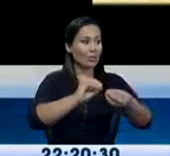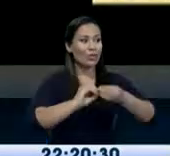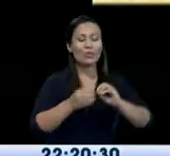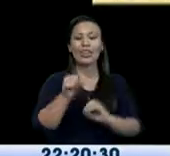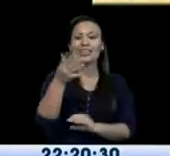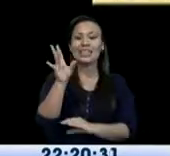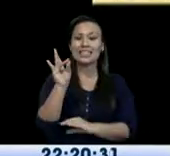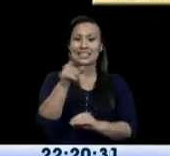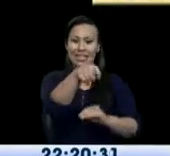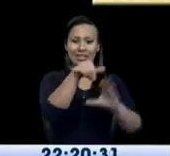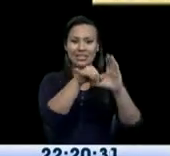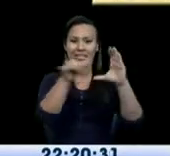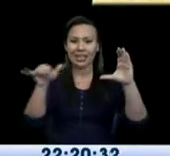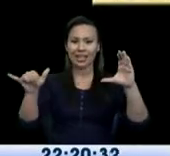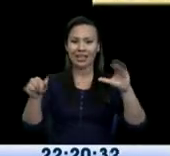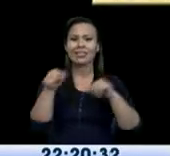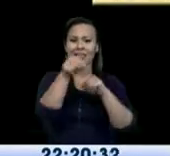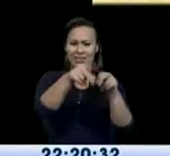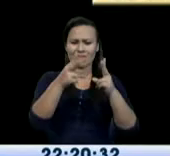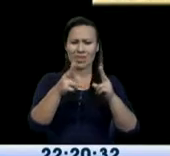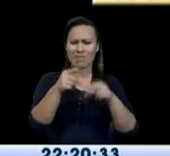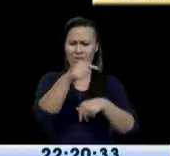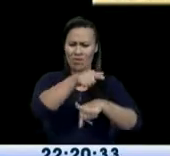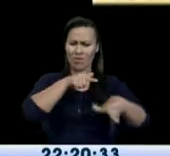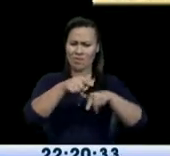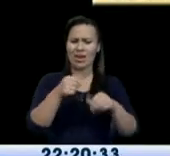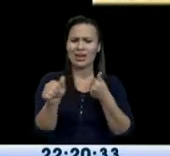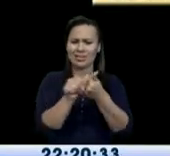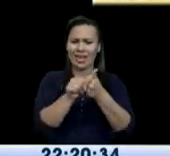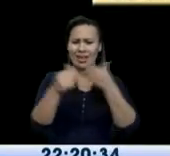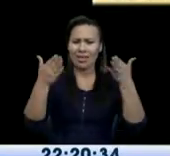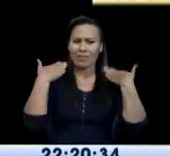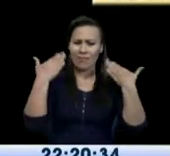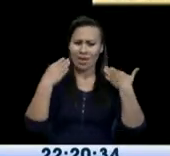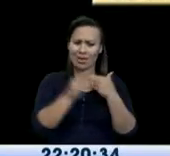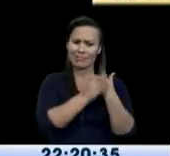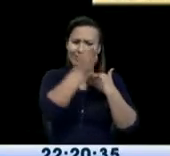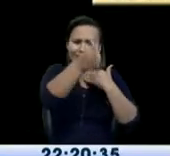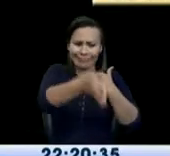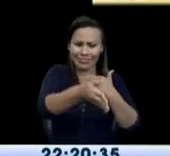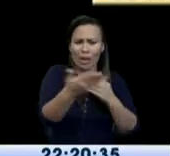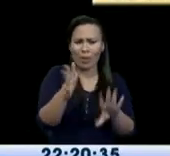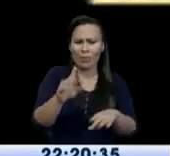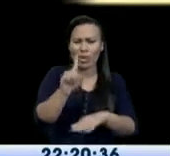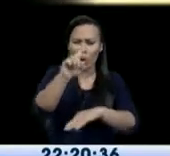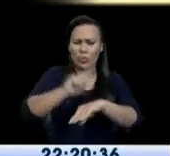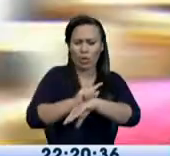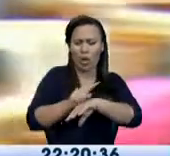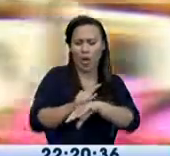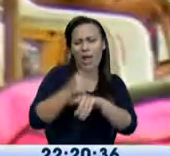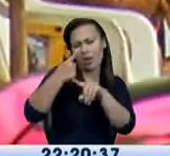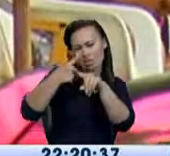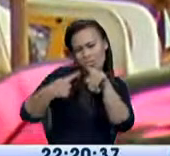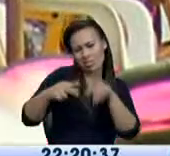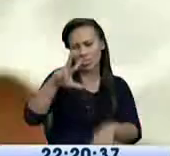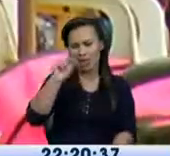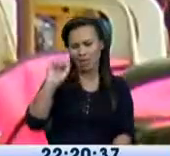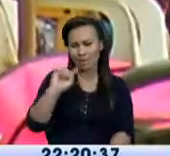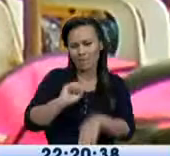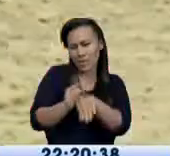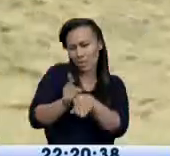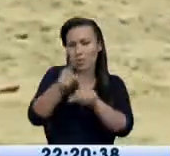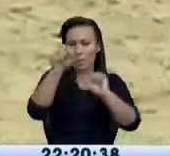vía General Villamil, a 115 kilómetros del puerto principal. Esto es aproximadamente a hora y media. Aquí se puede